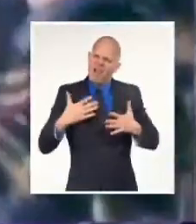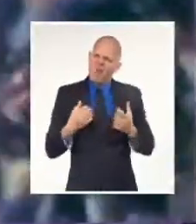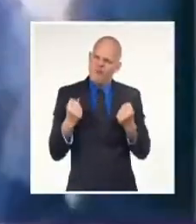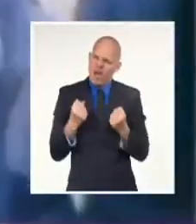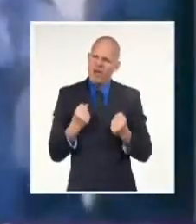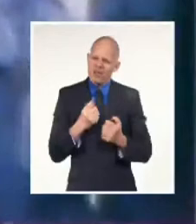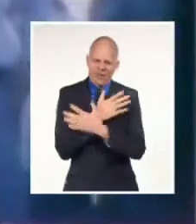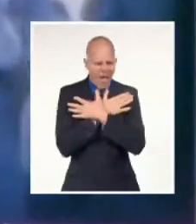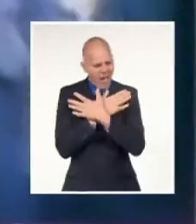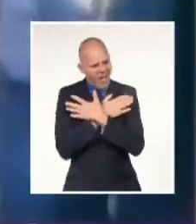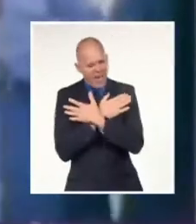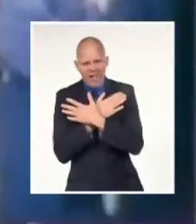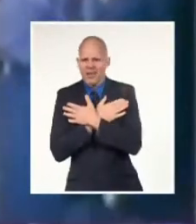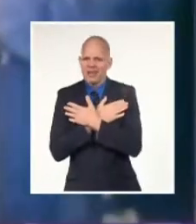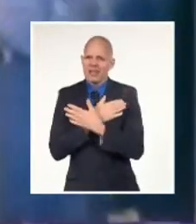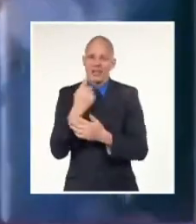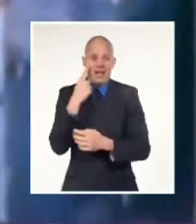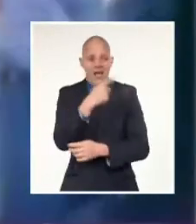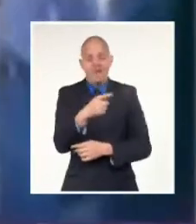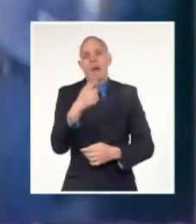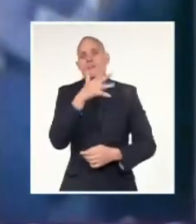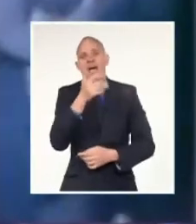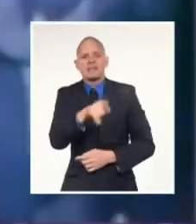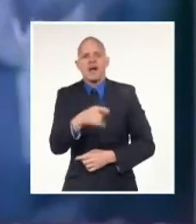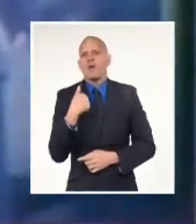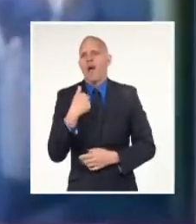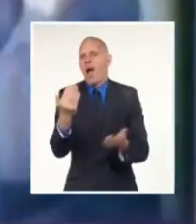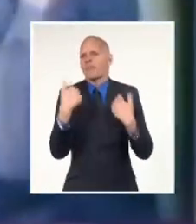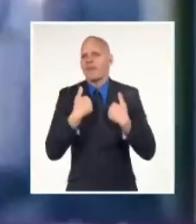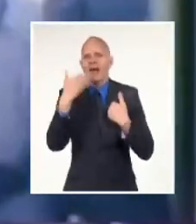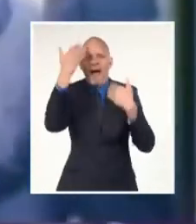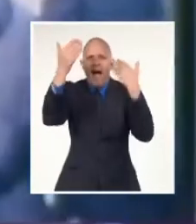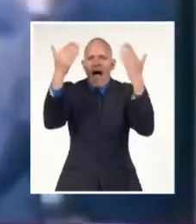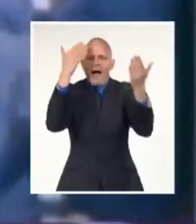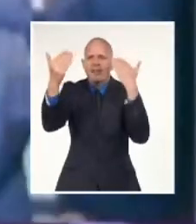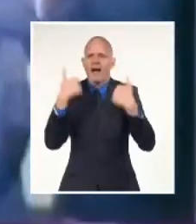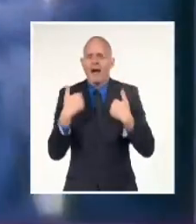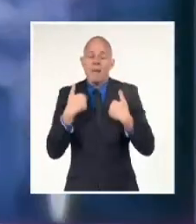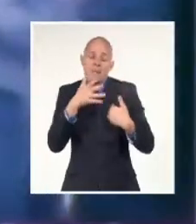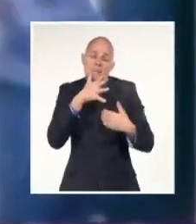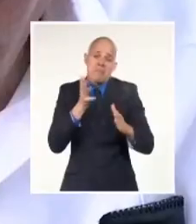nuestro pueblo, como diciéndonos gracias. ¿Ves? Y